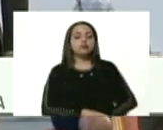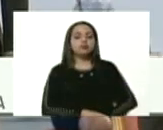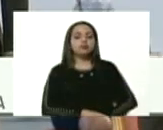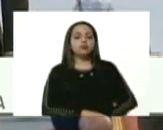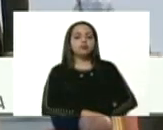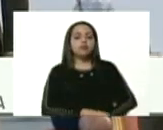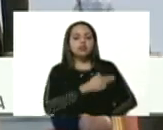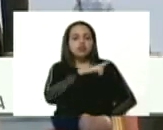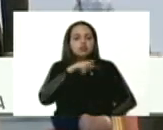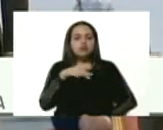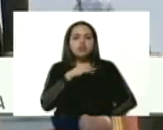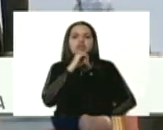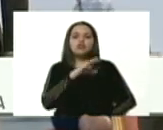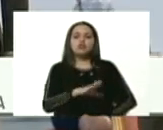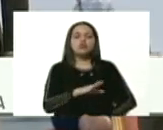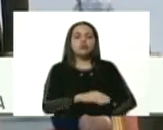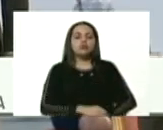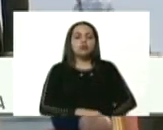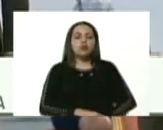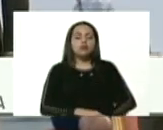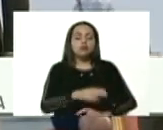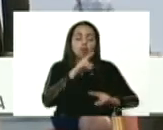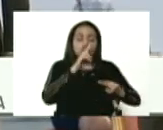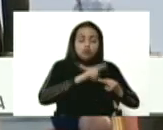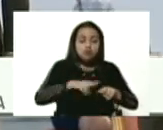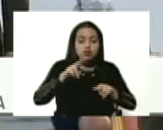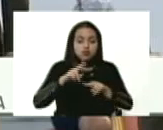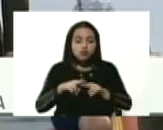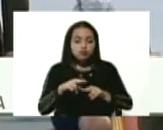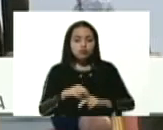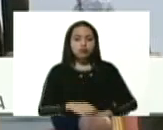de nuestra historia por parte de nuestros niños.